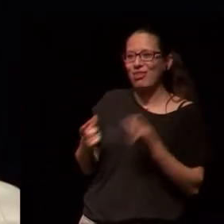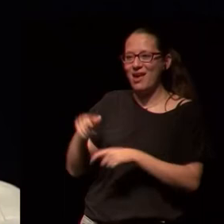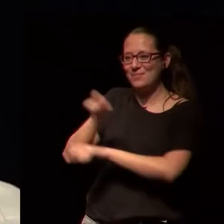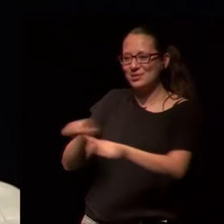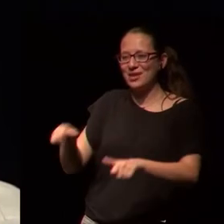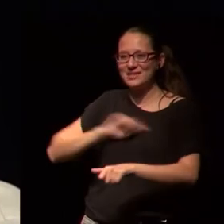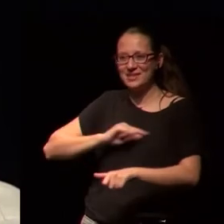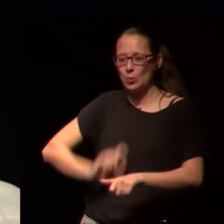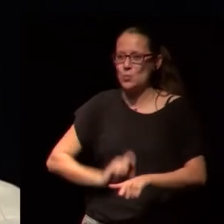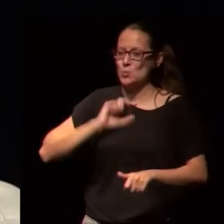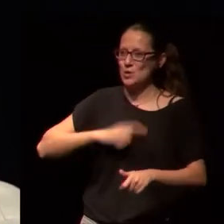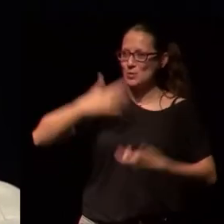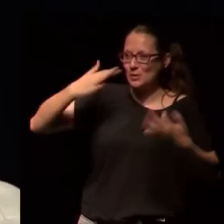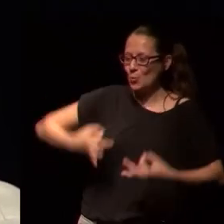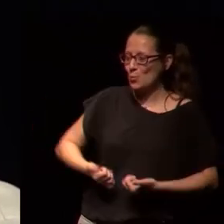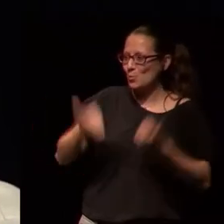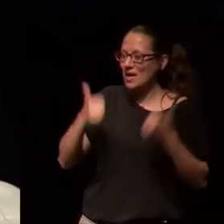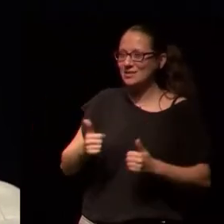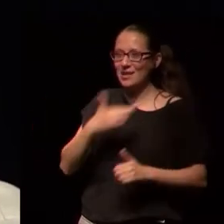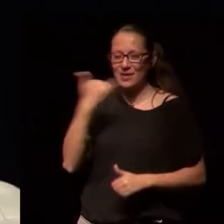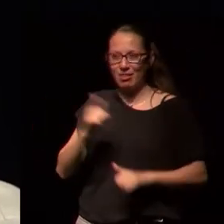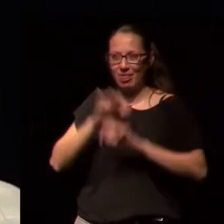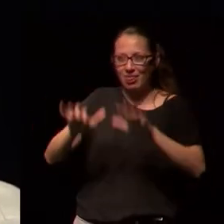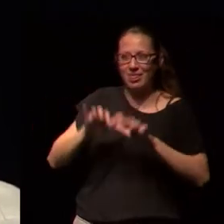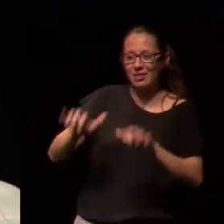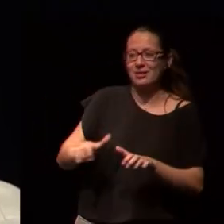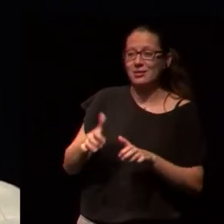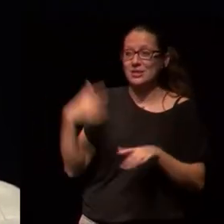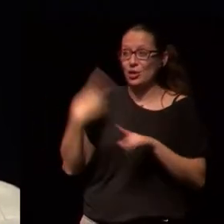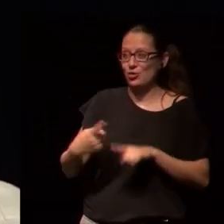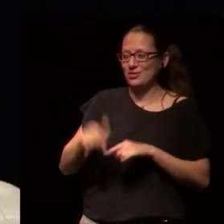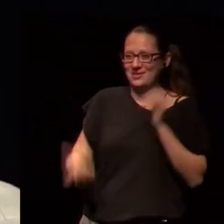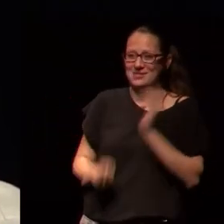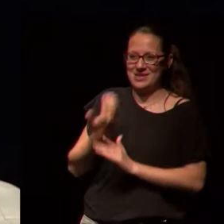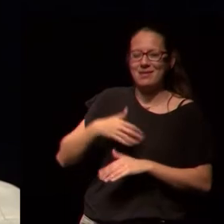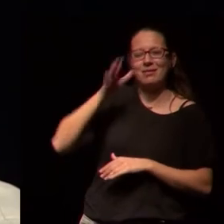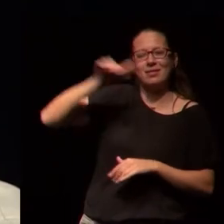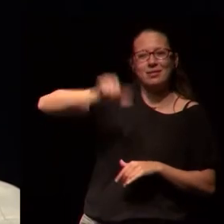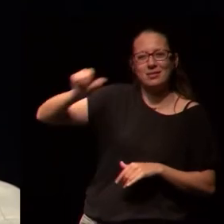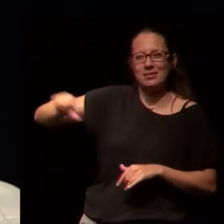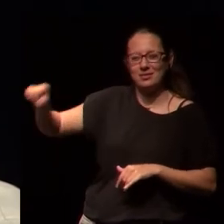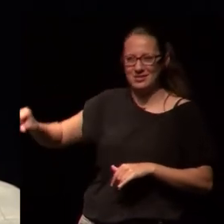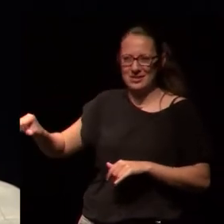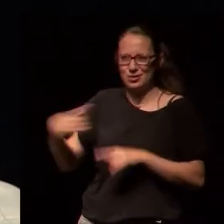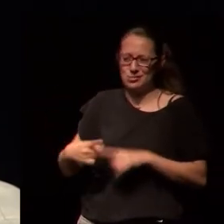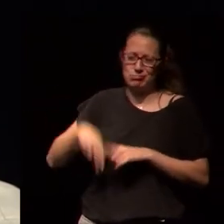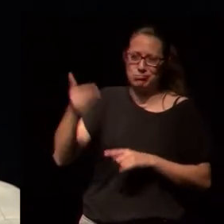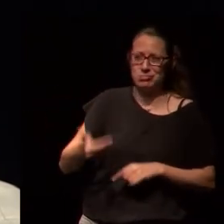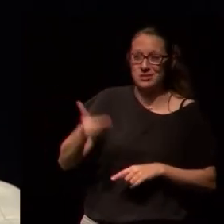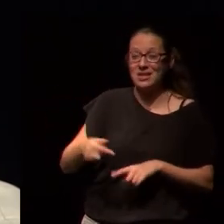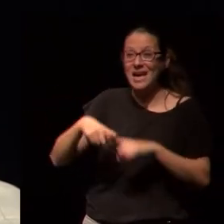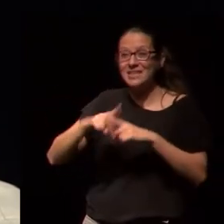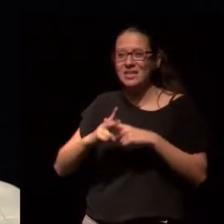mismas, aprendían habilidades y todas las cosas que hemos oído esta mañana, tan importantes. El taller es